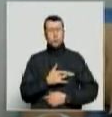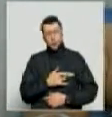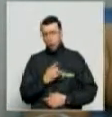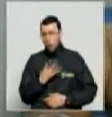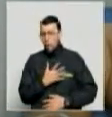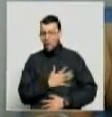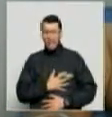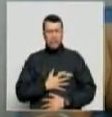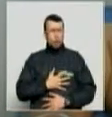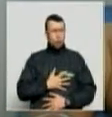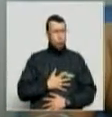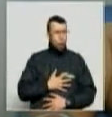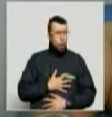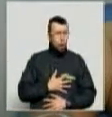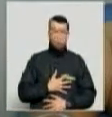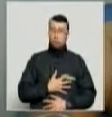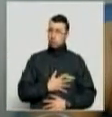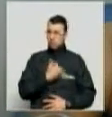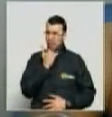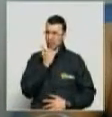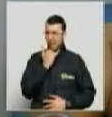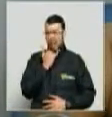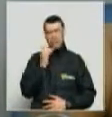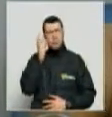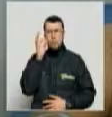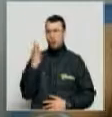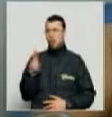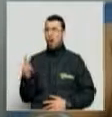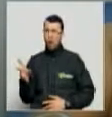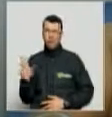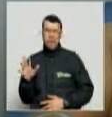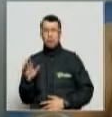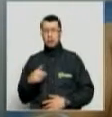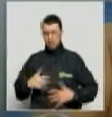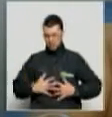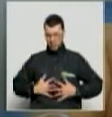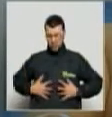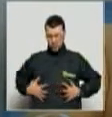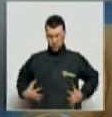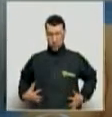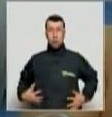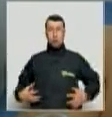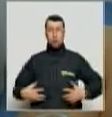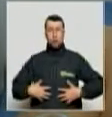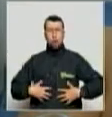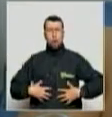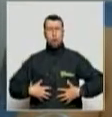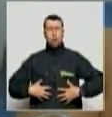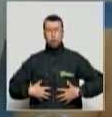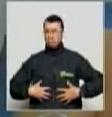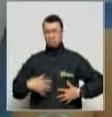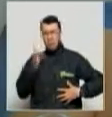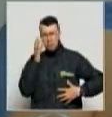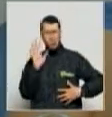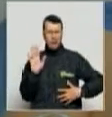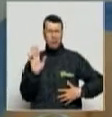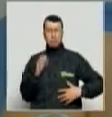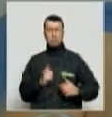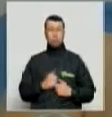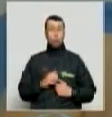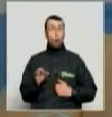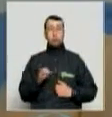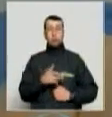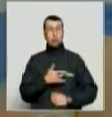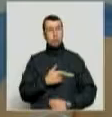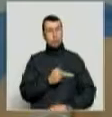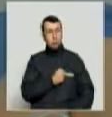pecho y generalmente lo atribuimos a otras causas que no, que son las costillas, que es el pulmón. Cuando tenemos a veces sensación de